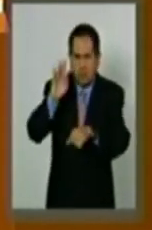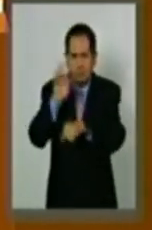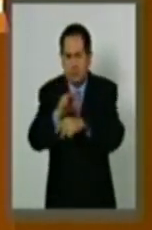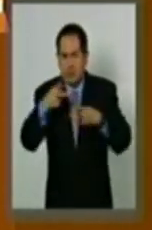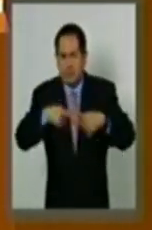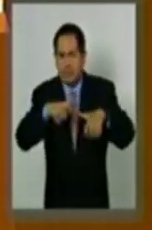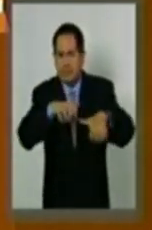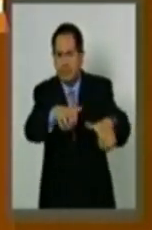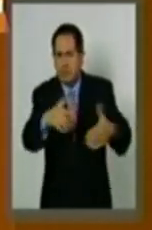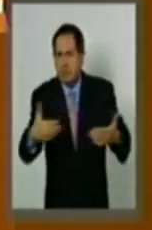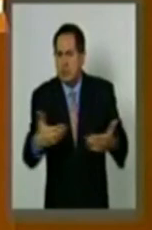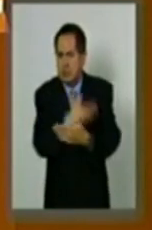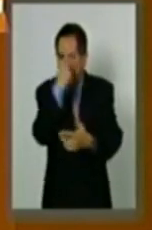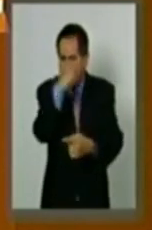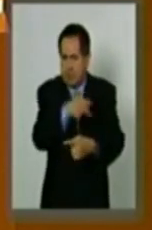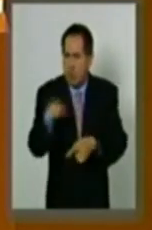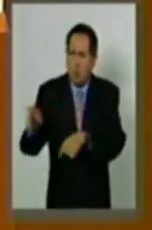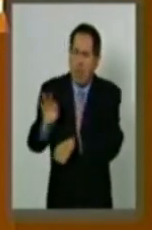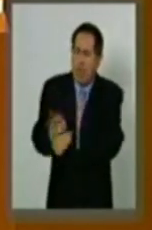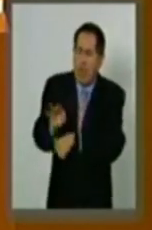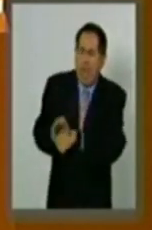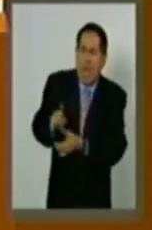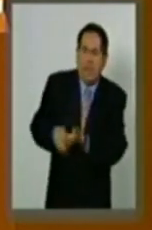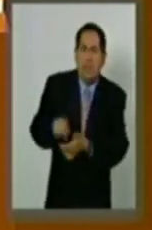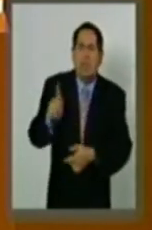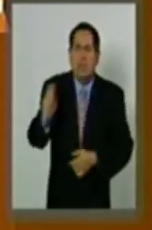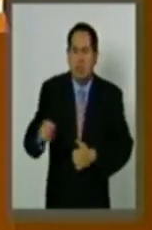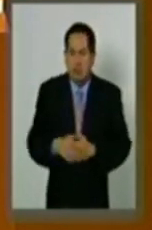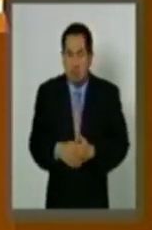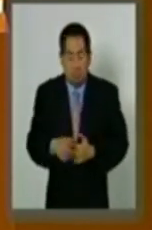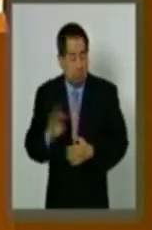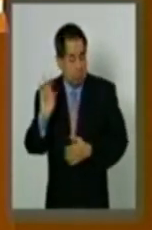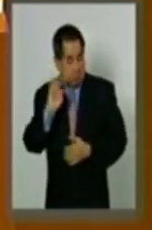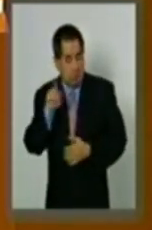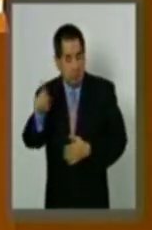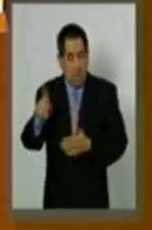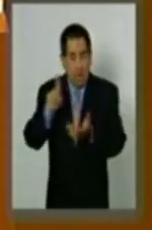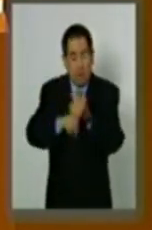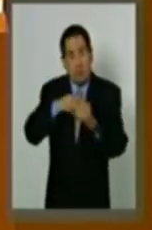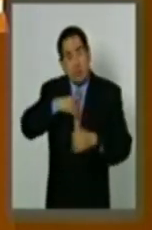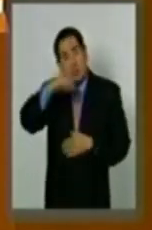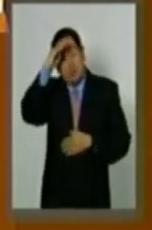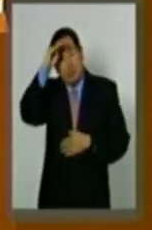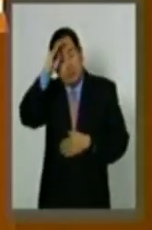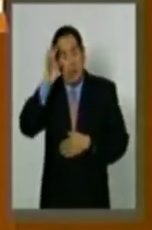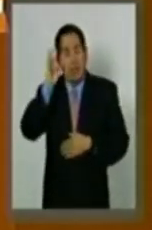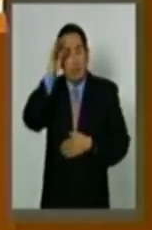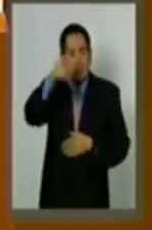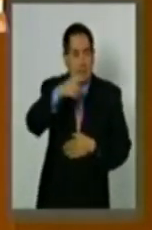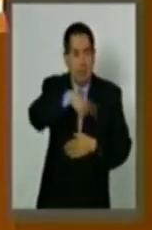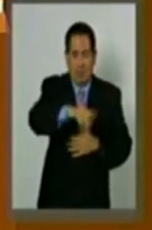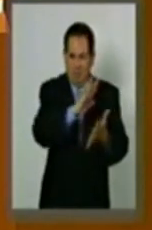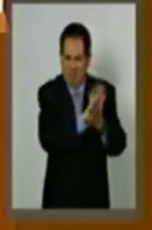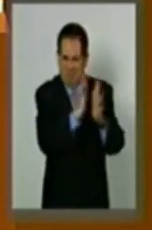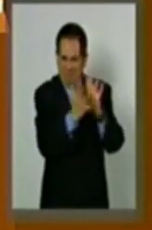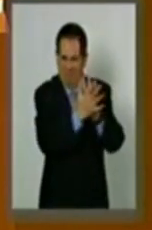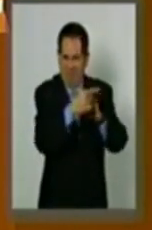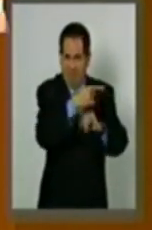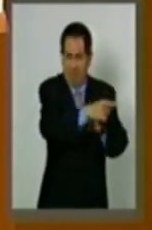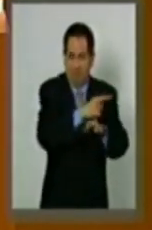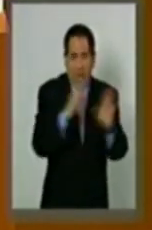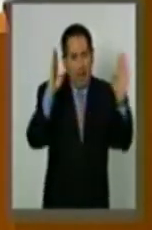ciudadanos? ¿A quiénes protegen dichos senadores? ¿O será acaso que están pensando que la amnistía contra los